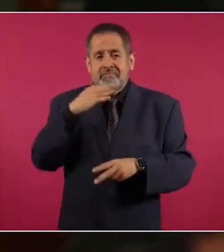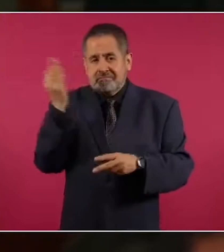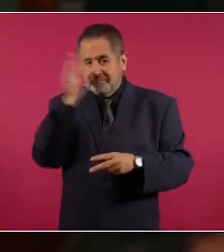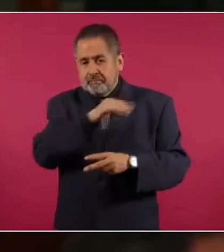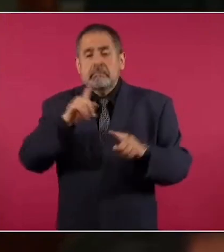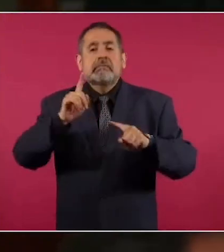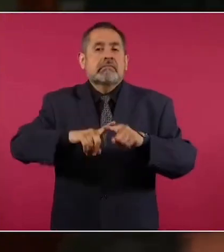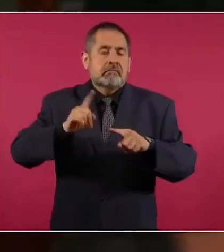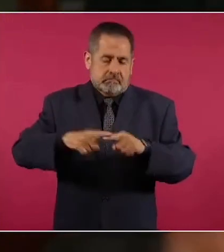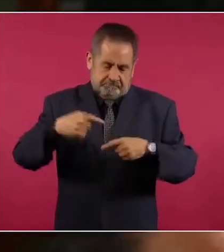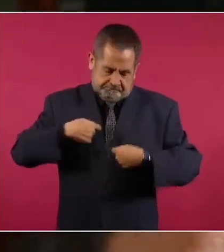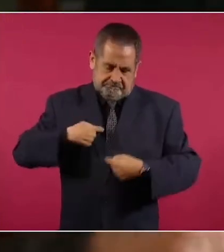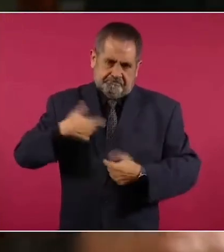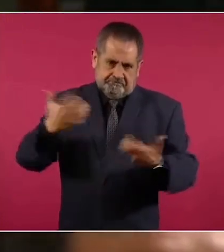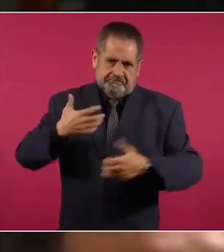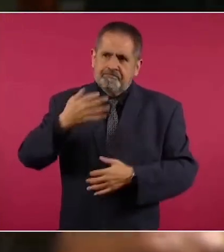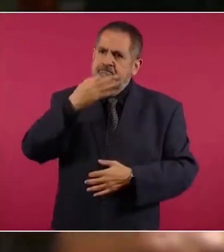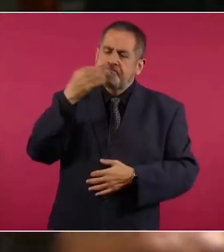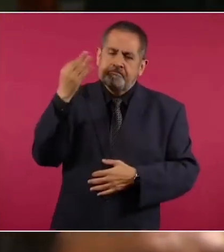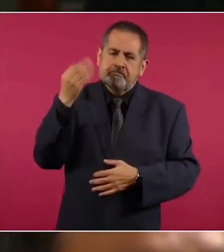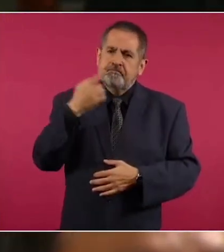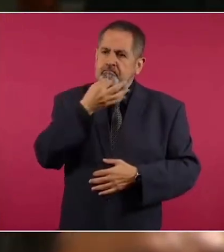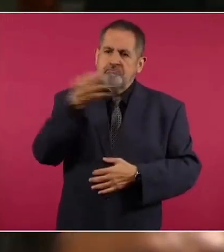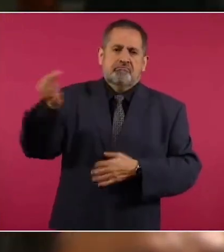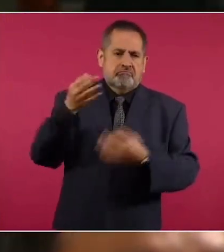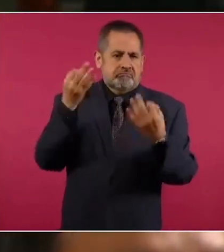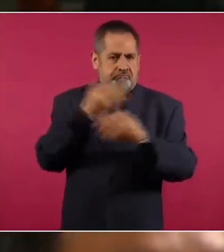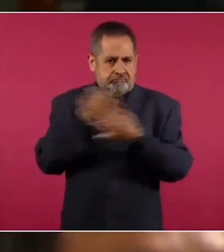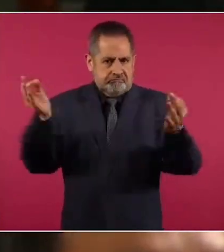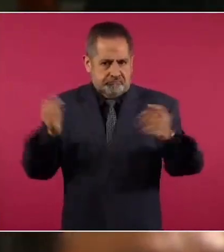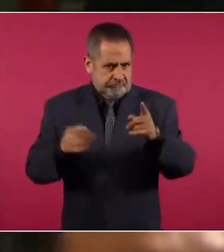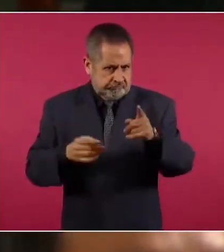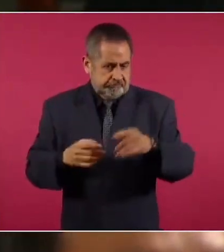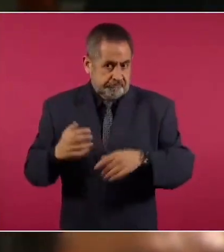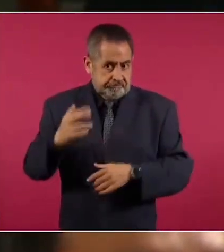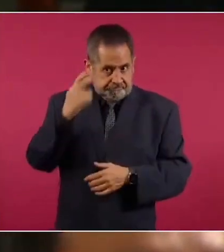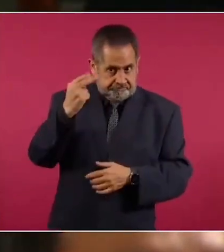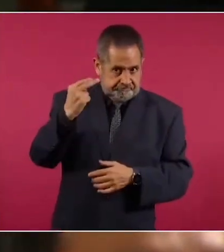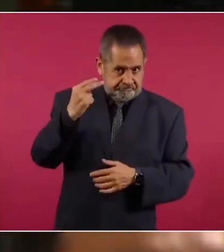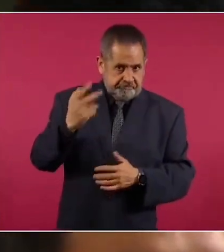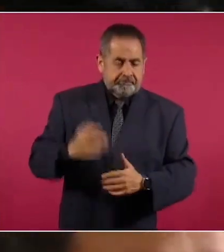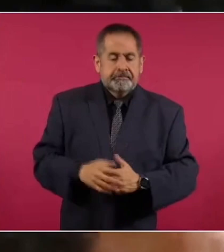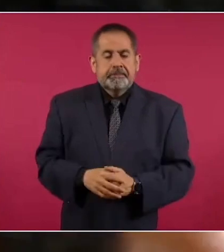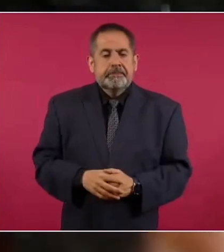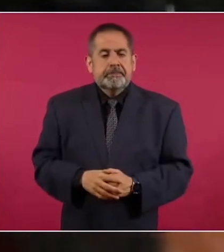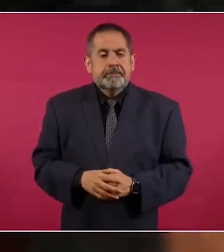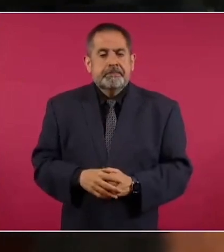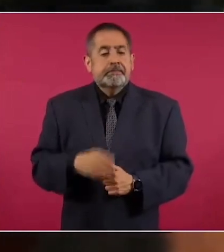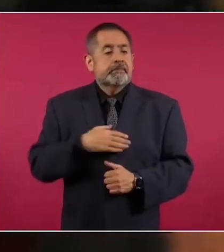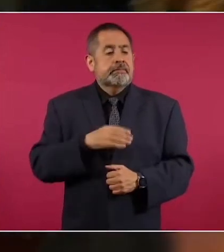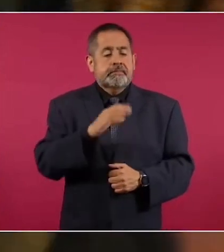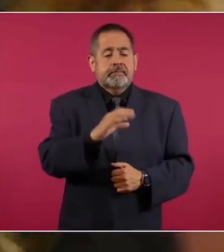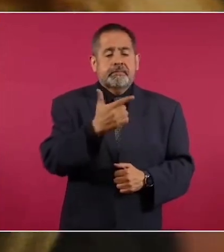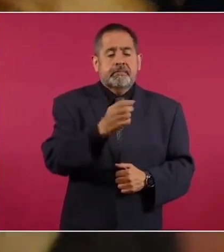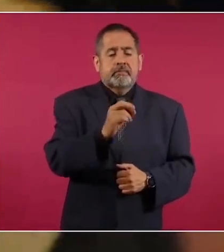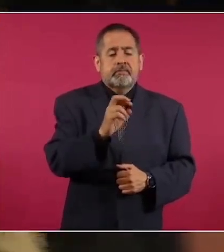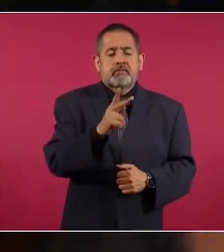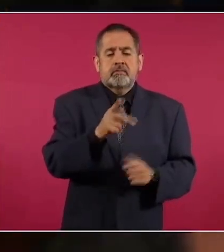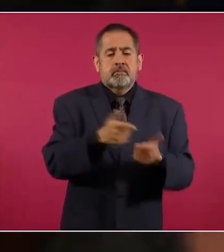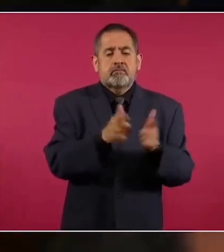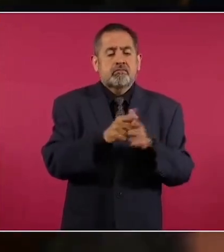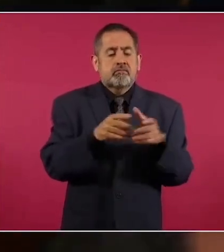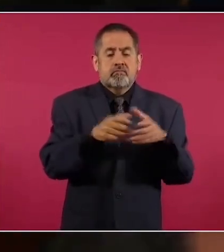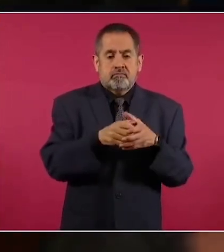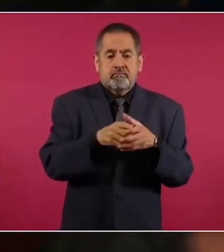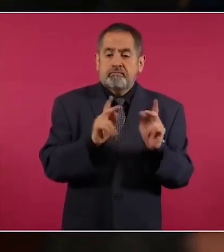medios somos. Por otra parte, presidente, NCO Group, le comentaba, solamente vende